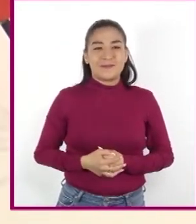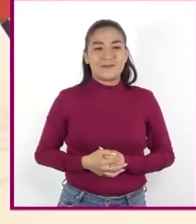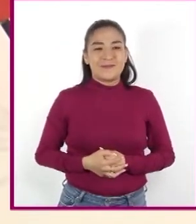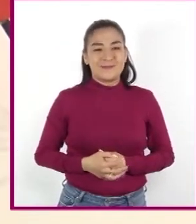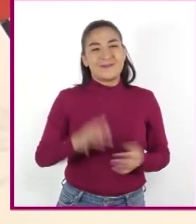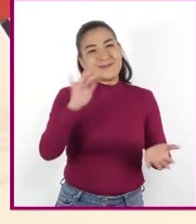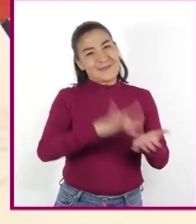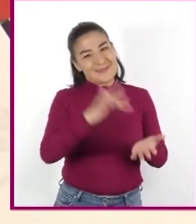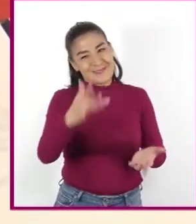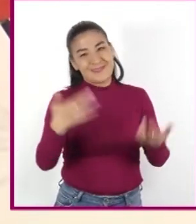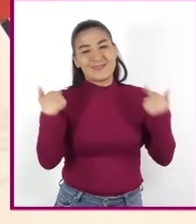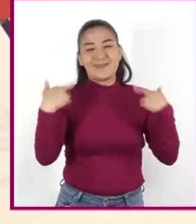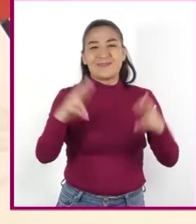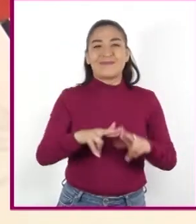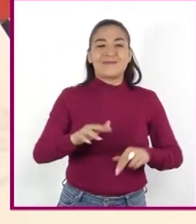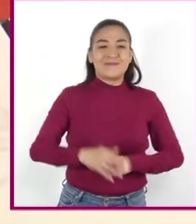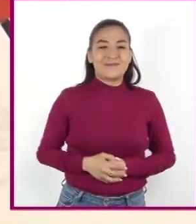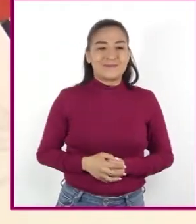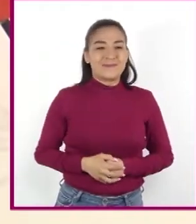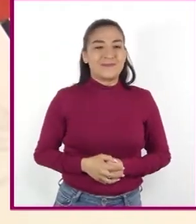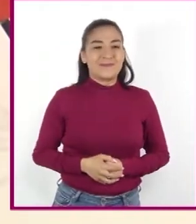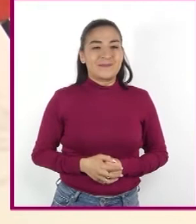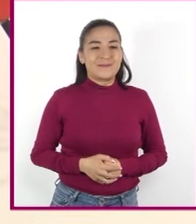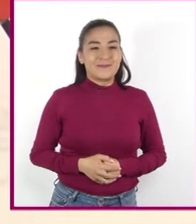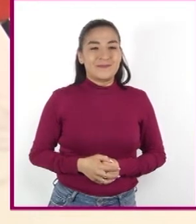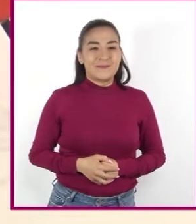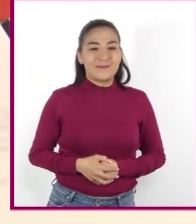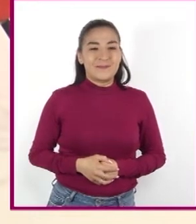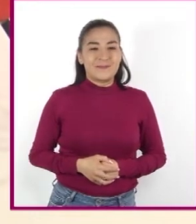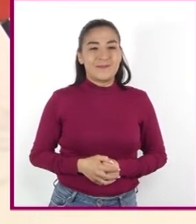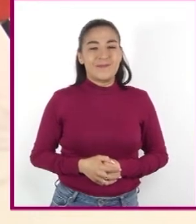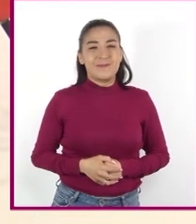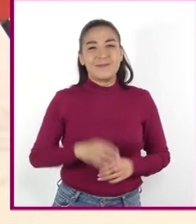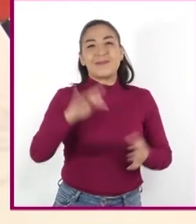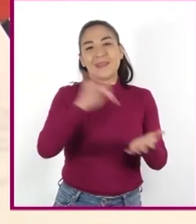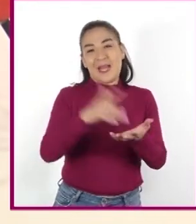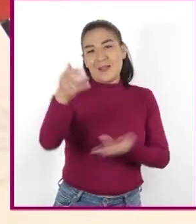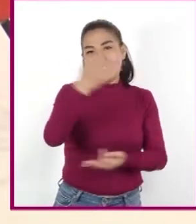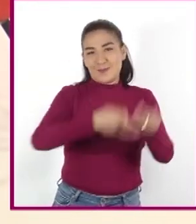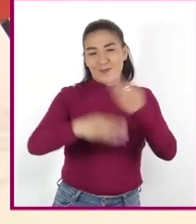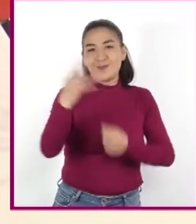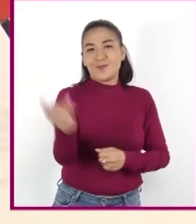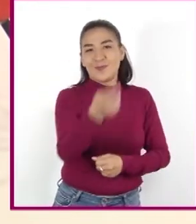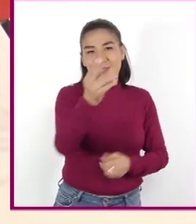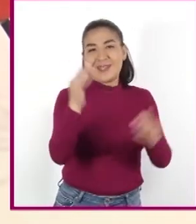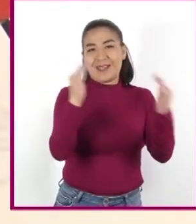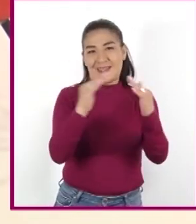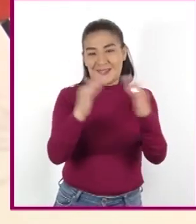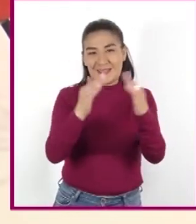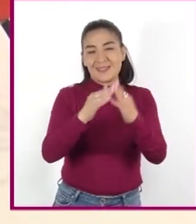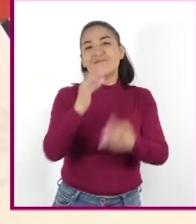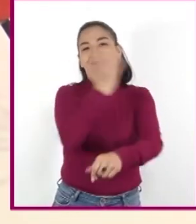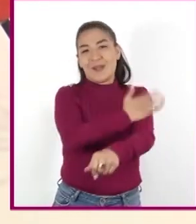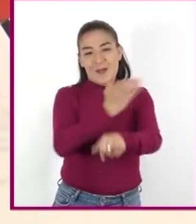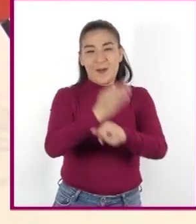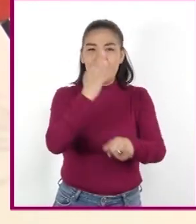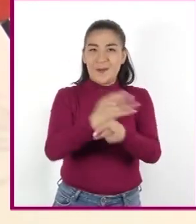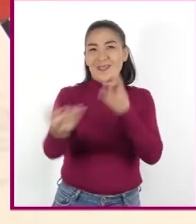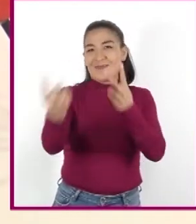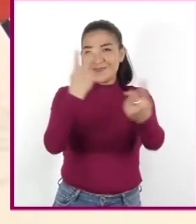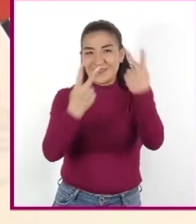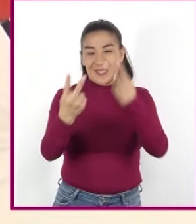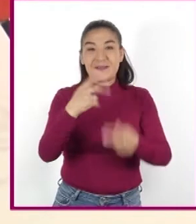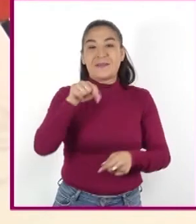Gracias, maestra. Gracias. Gracias a todos ustedes en casa por acompañarnos en estas sesiones